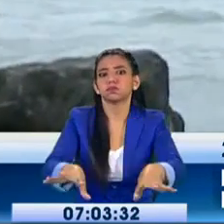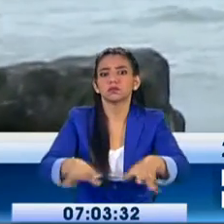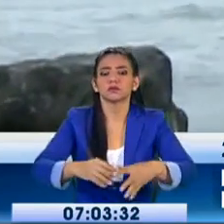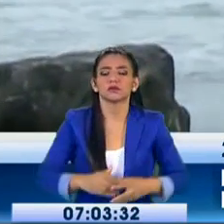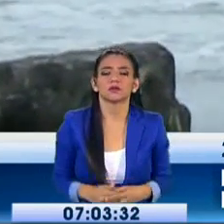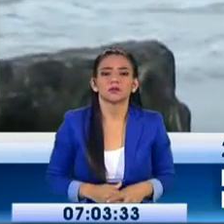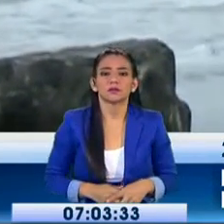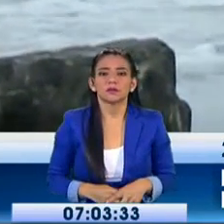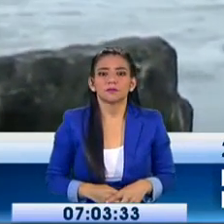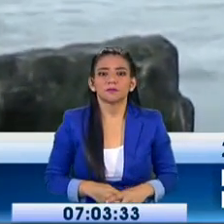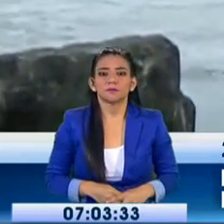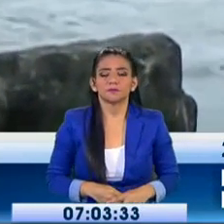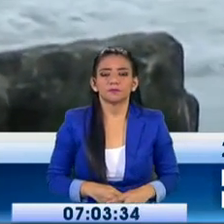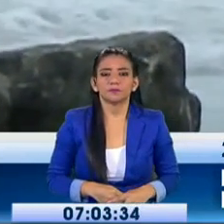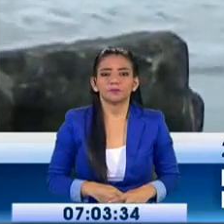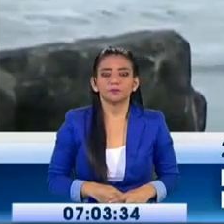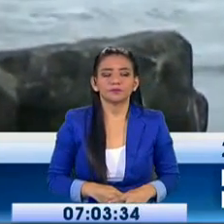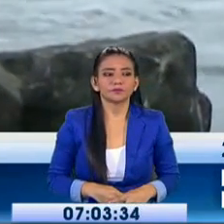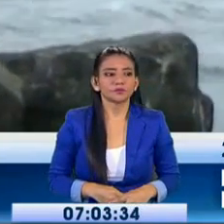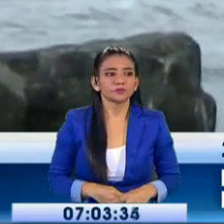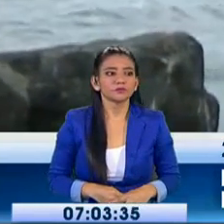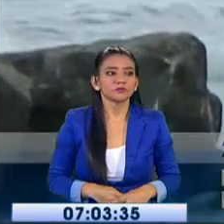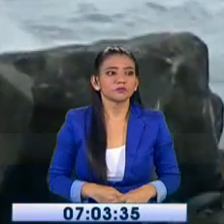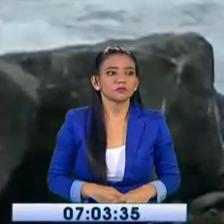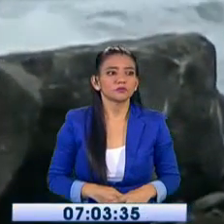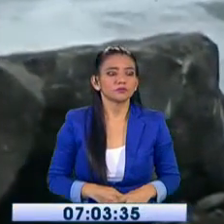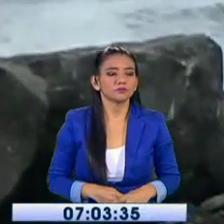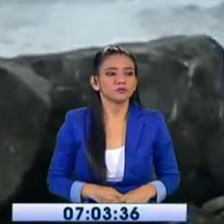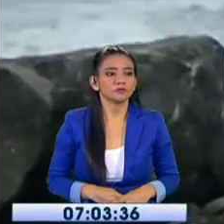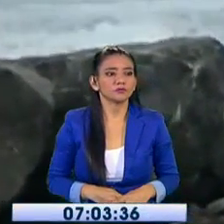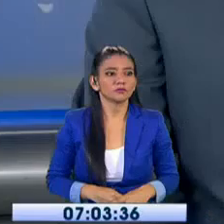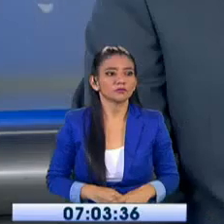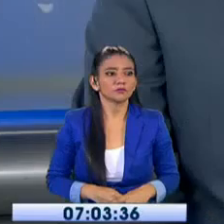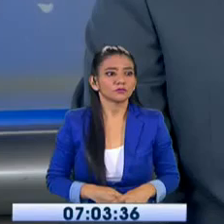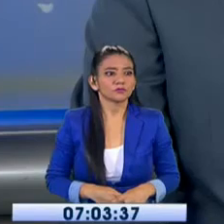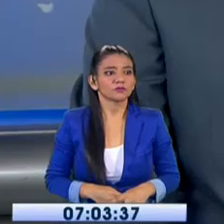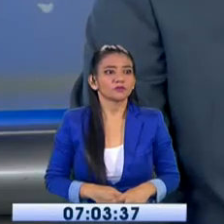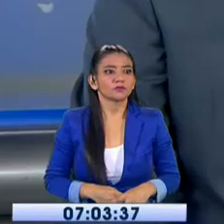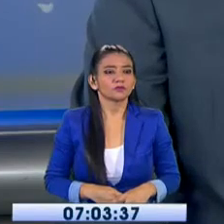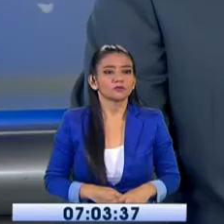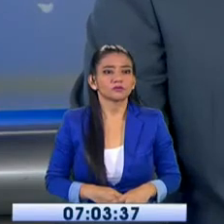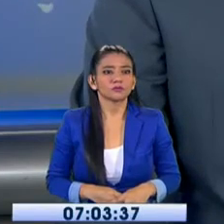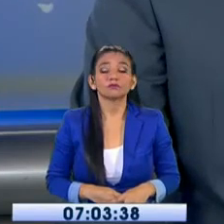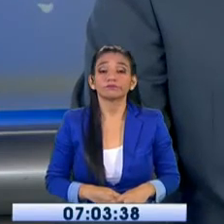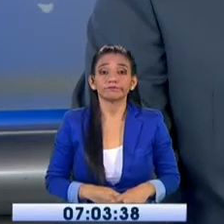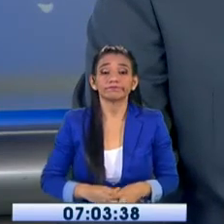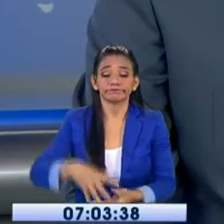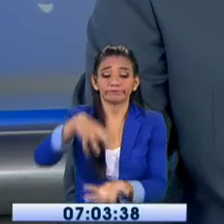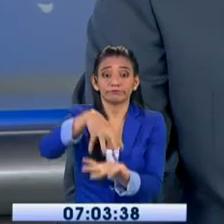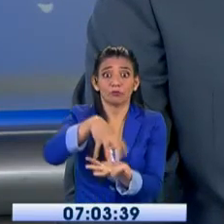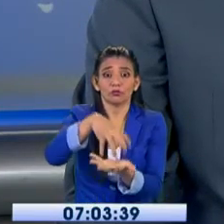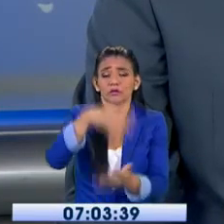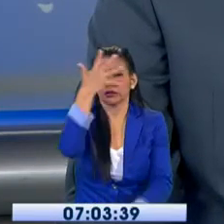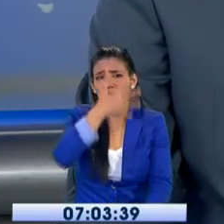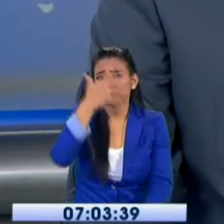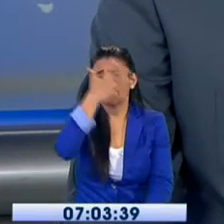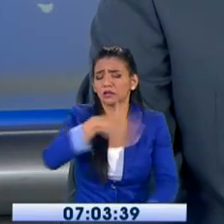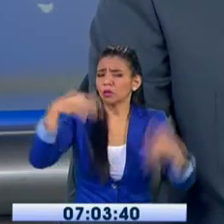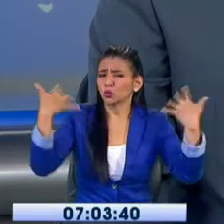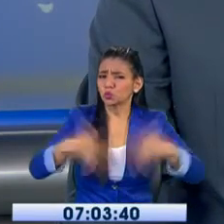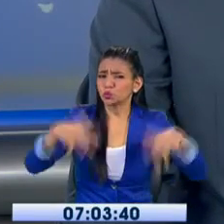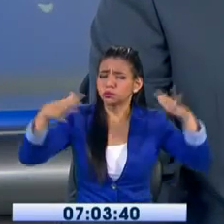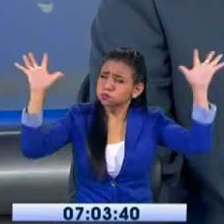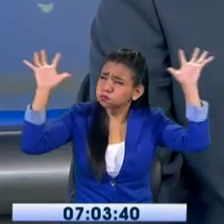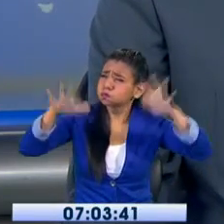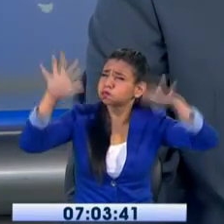cámaras, Eduardo García desde Jama, provincia de Manabí, informó Wendy Delgado. La lluvia que cayó en la provincia de Esmeraldas dejó cientos de